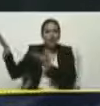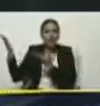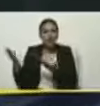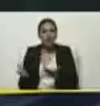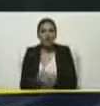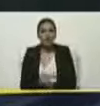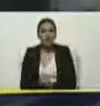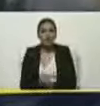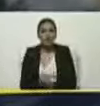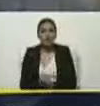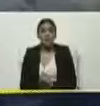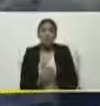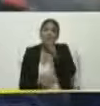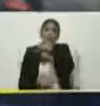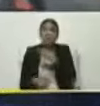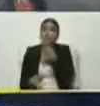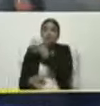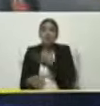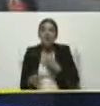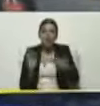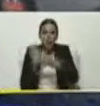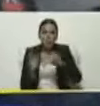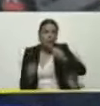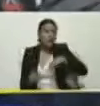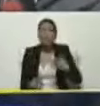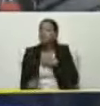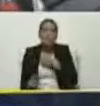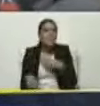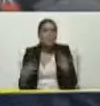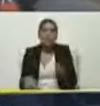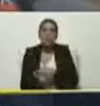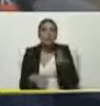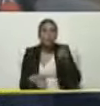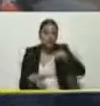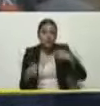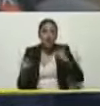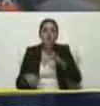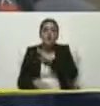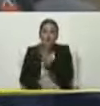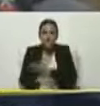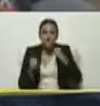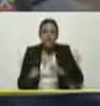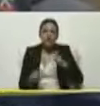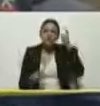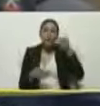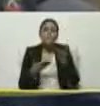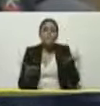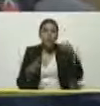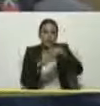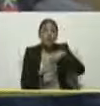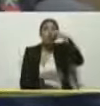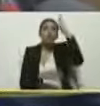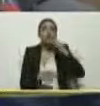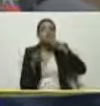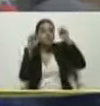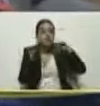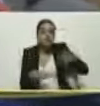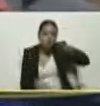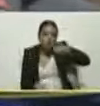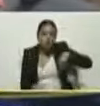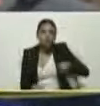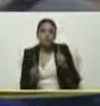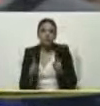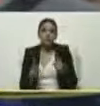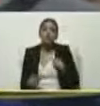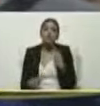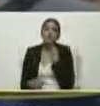Por eso el imperio del mal no ha podido con nosotros, porque llevo la fuerza de David, la fuerza del pueblo de Dios. Y le dije,